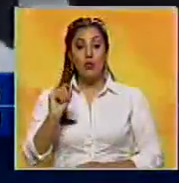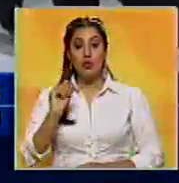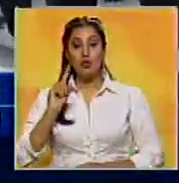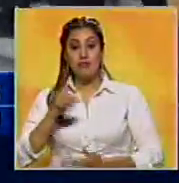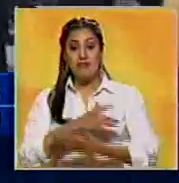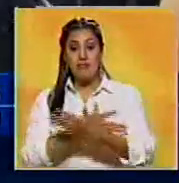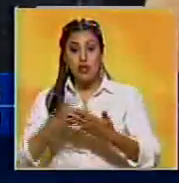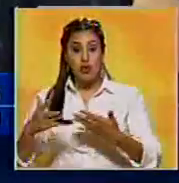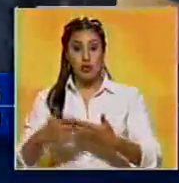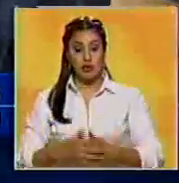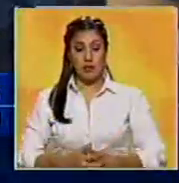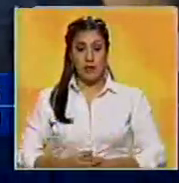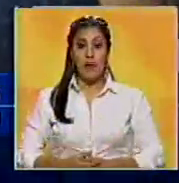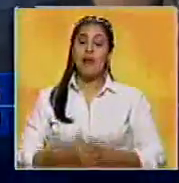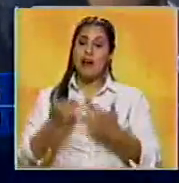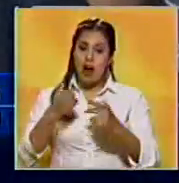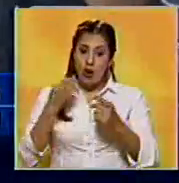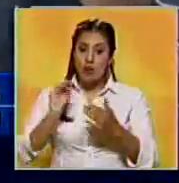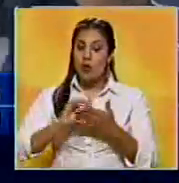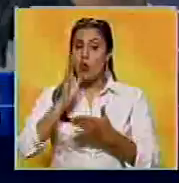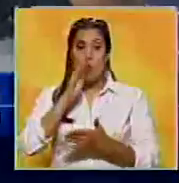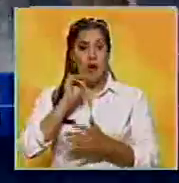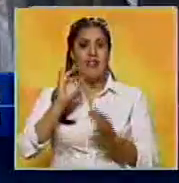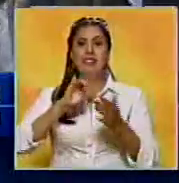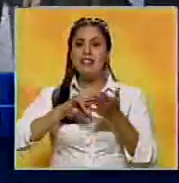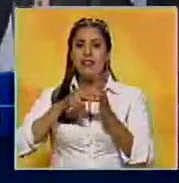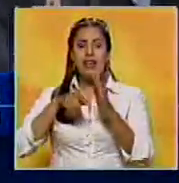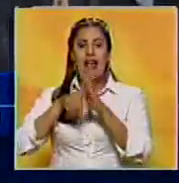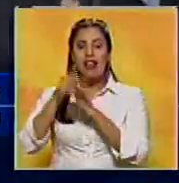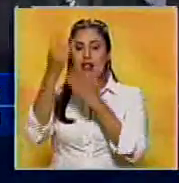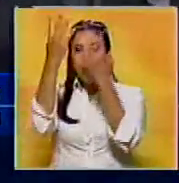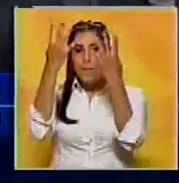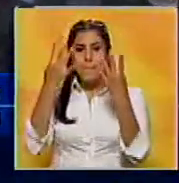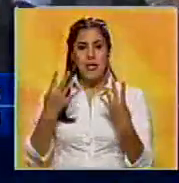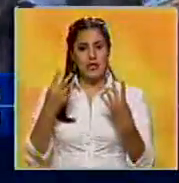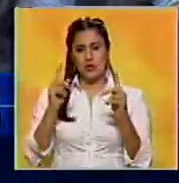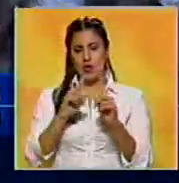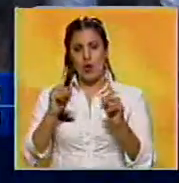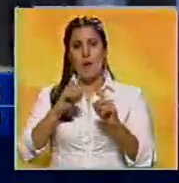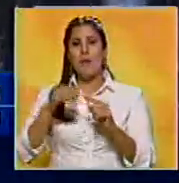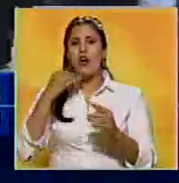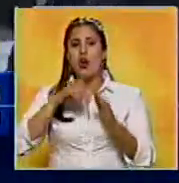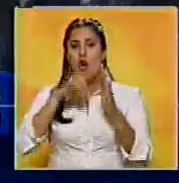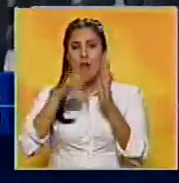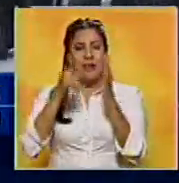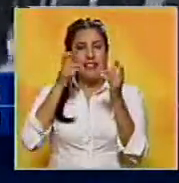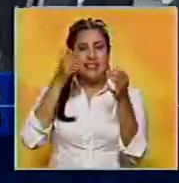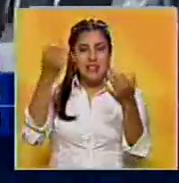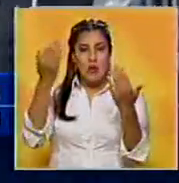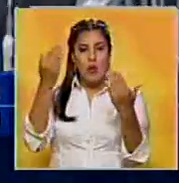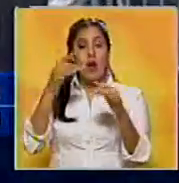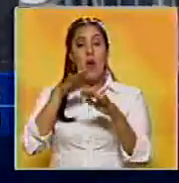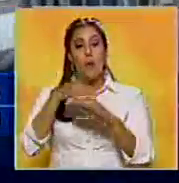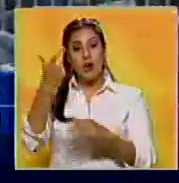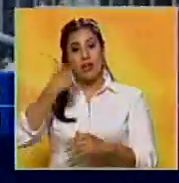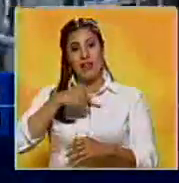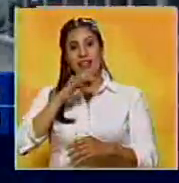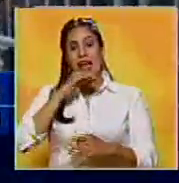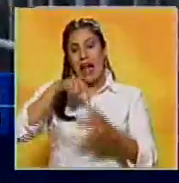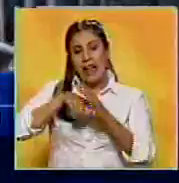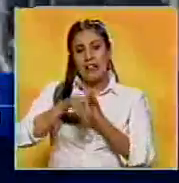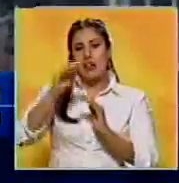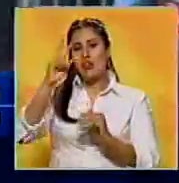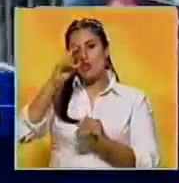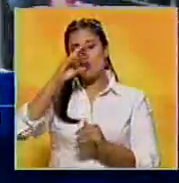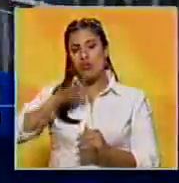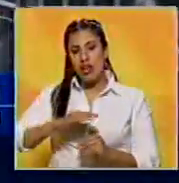millones de euros. La sentencia no implica el ingreso de Messi en prisión con casi total seguridad por tratarse de una condena inferior a